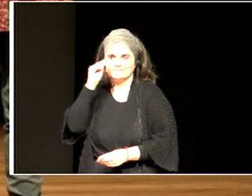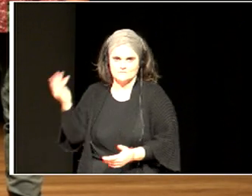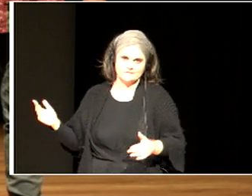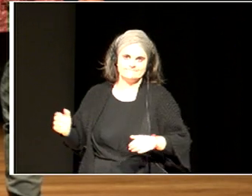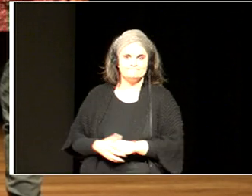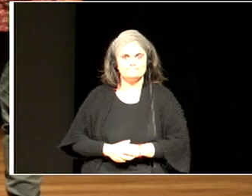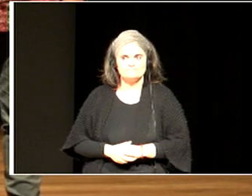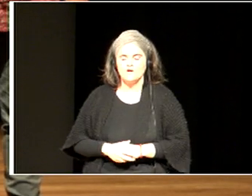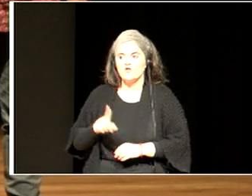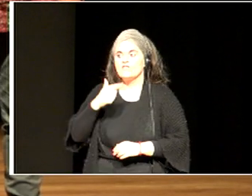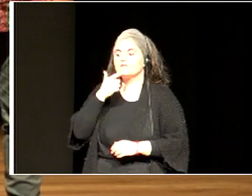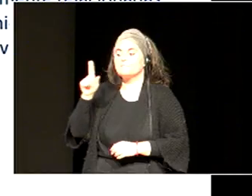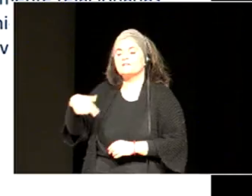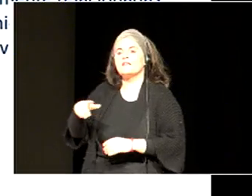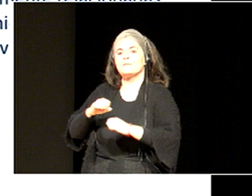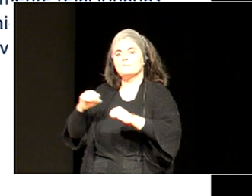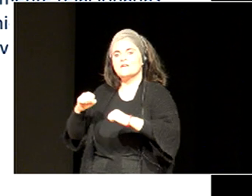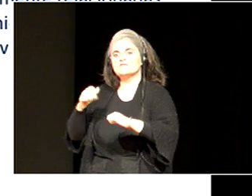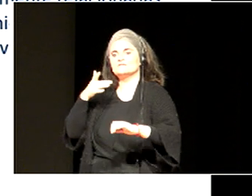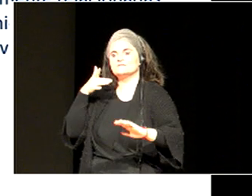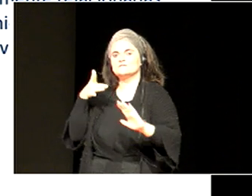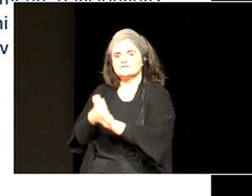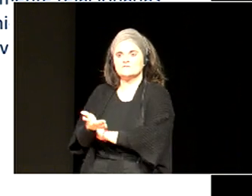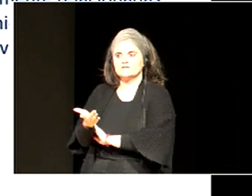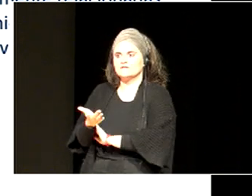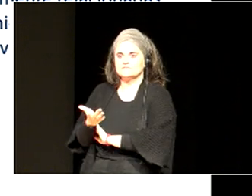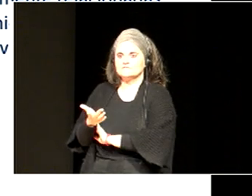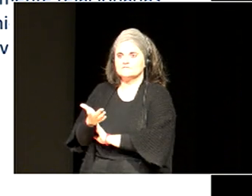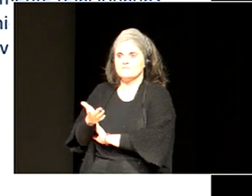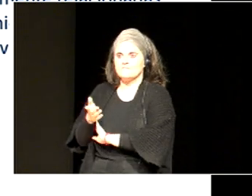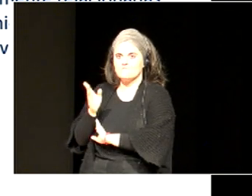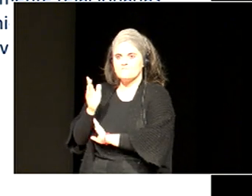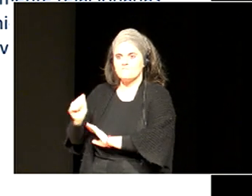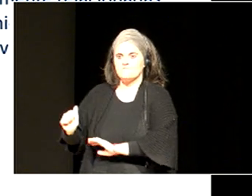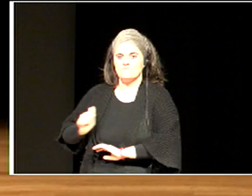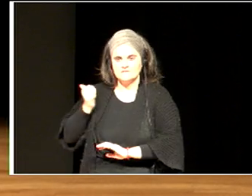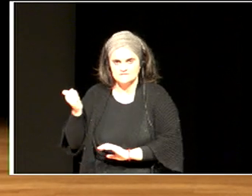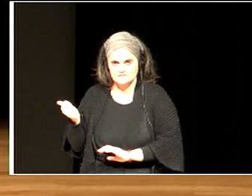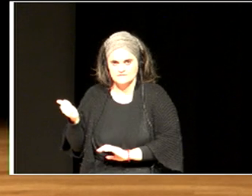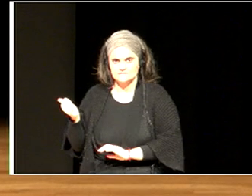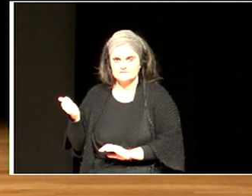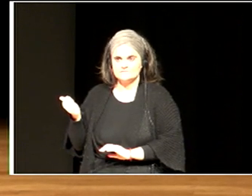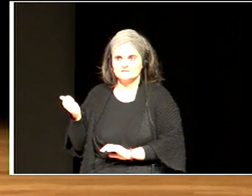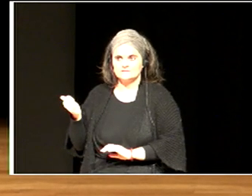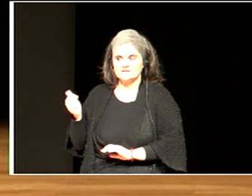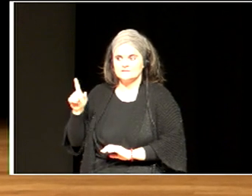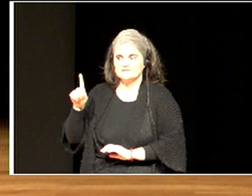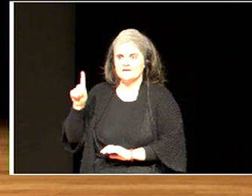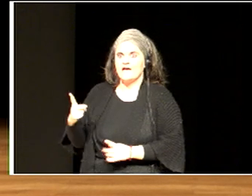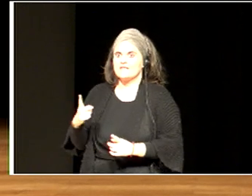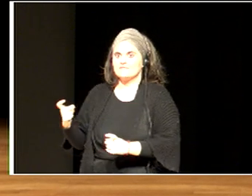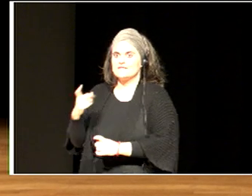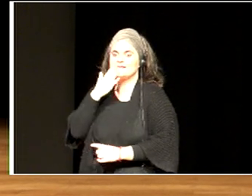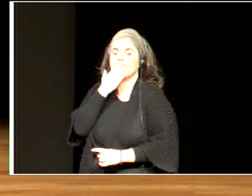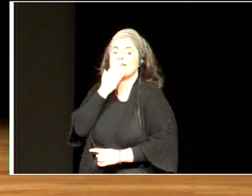que hacerse mayor es hacerse hipócrita y tener que callar mucho más de lo que hablas en la